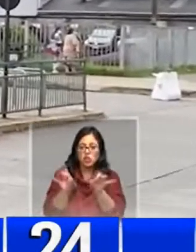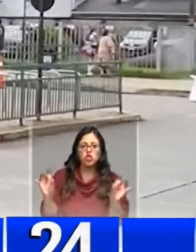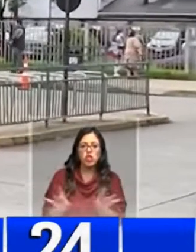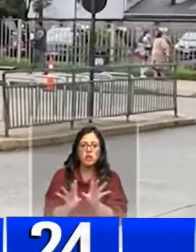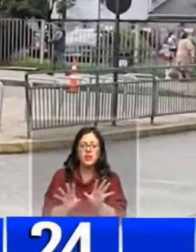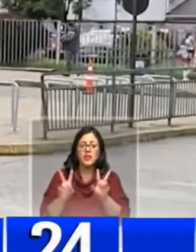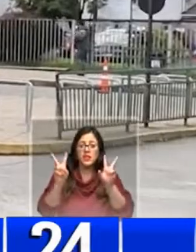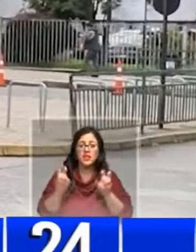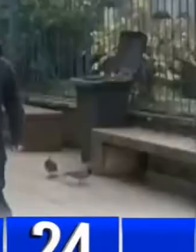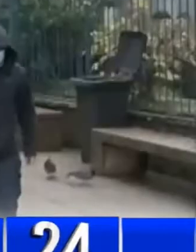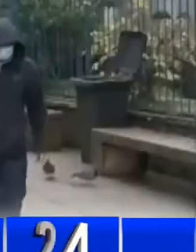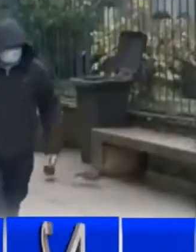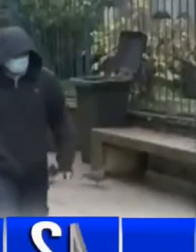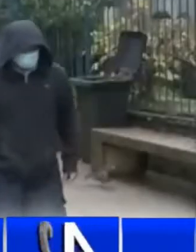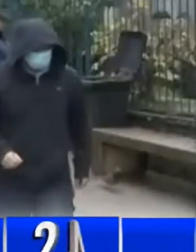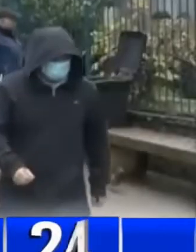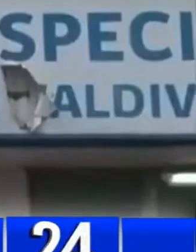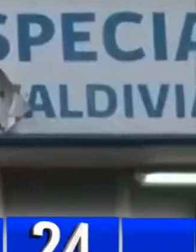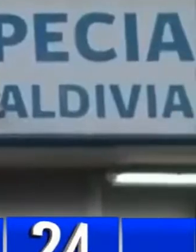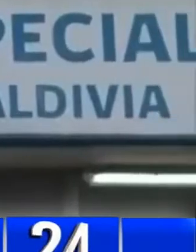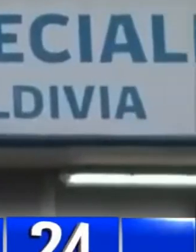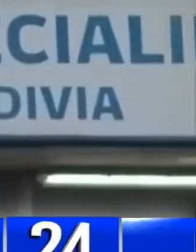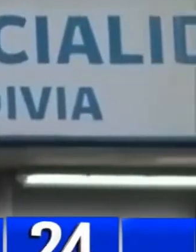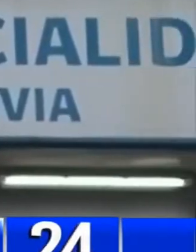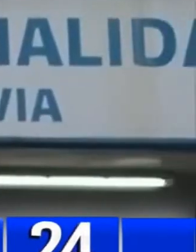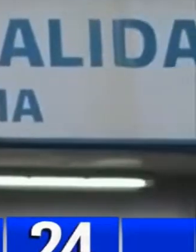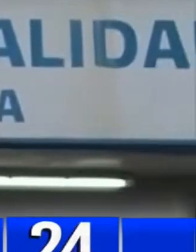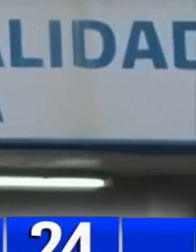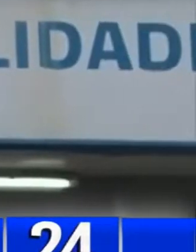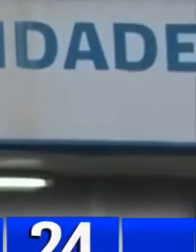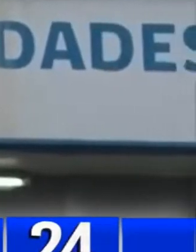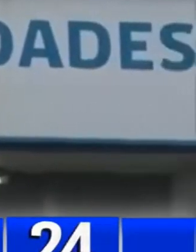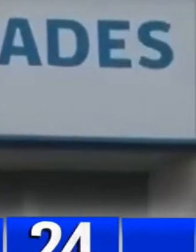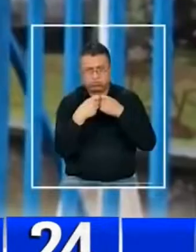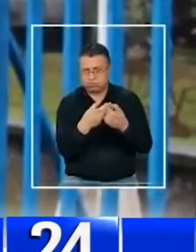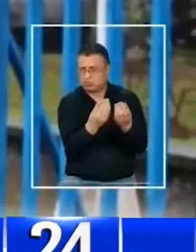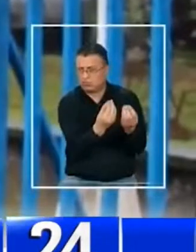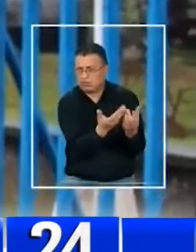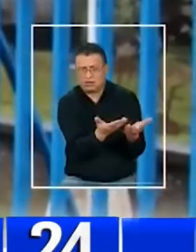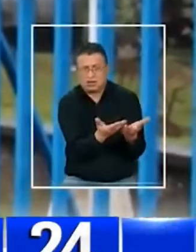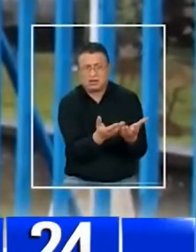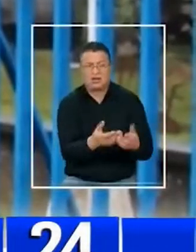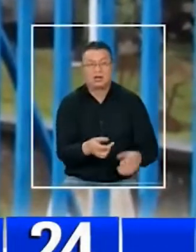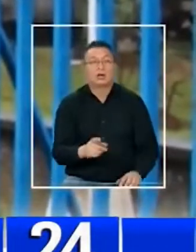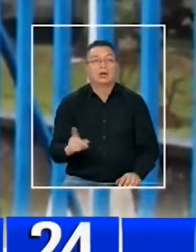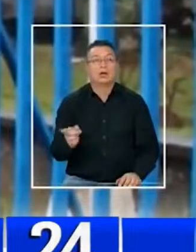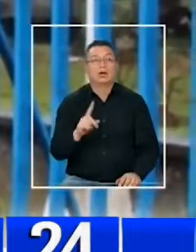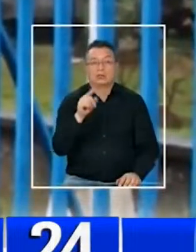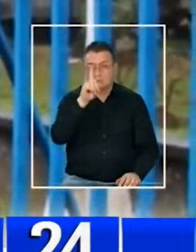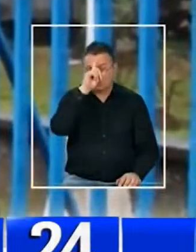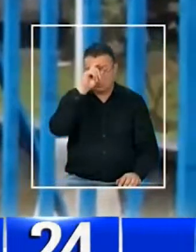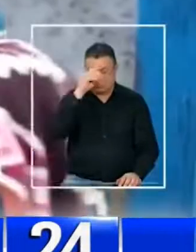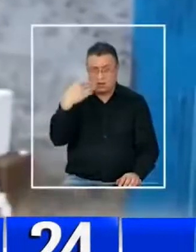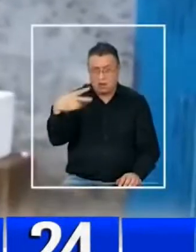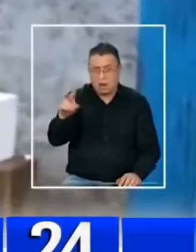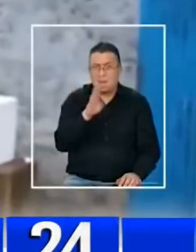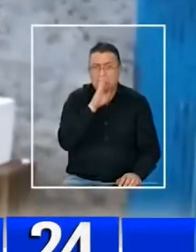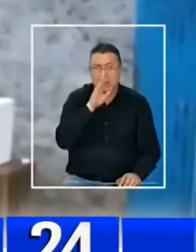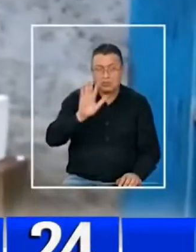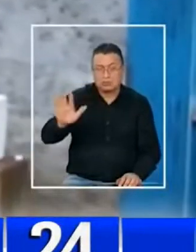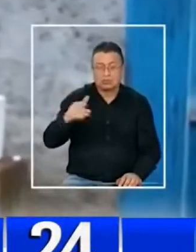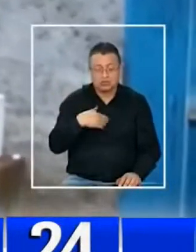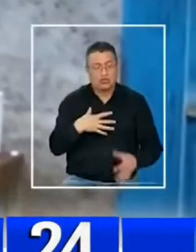de un centro médico por utilizar un servicio de atención a pacientes. Sí, porque no hay clínica para perros. Uno ama